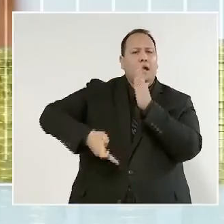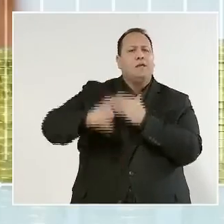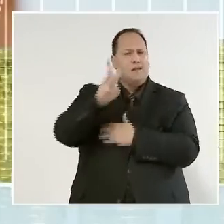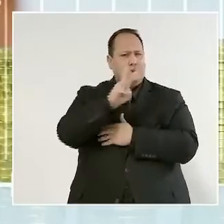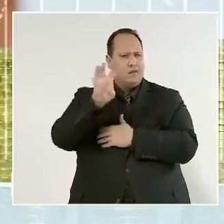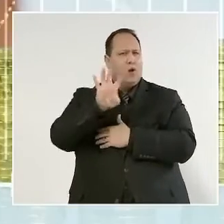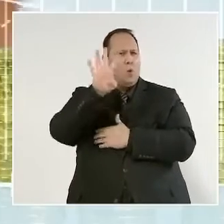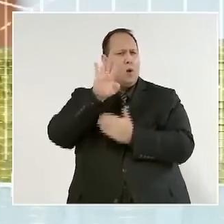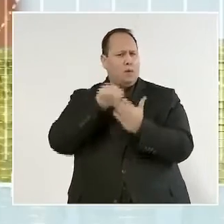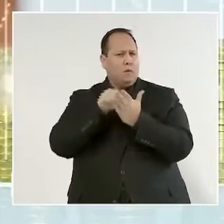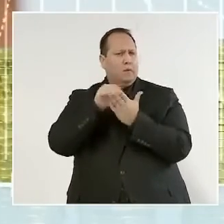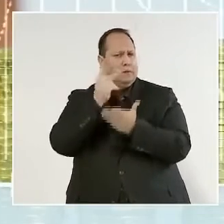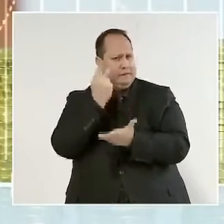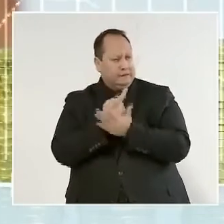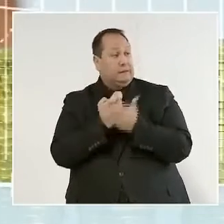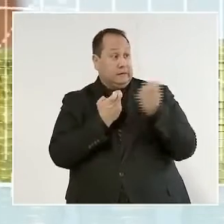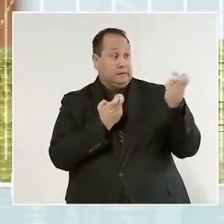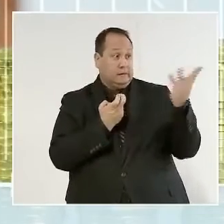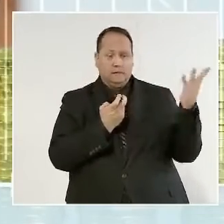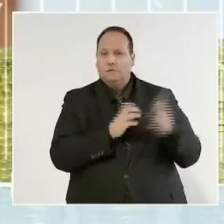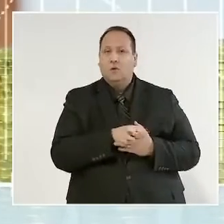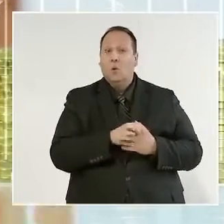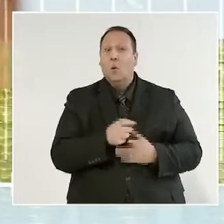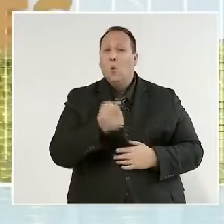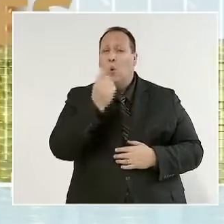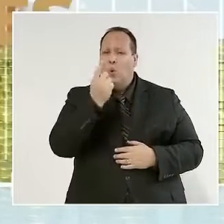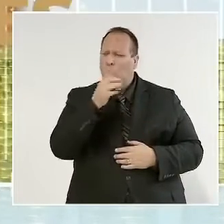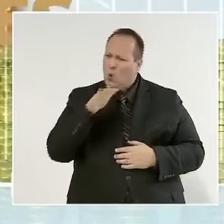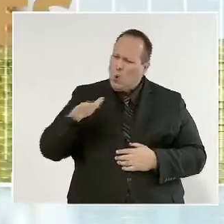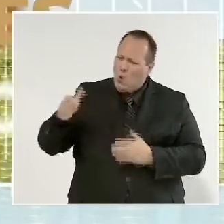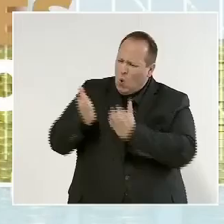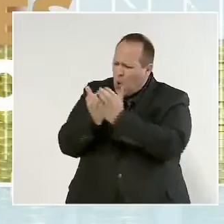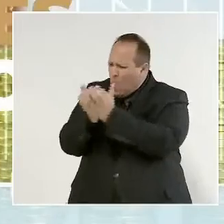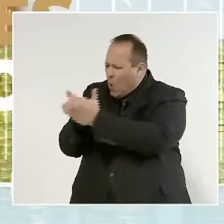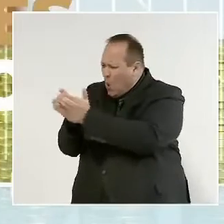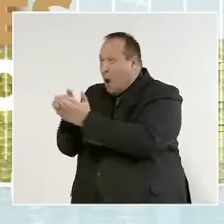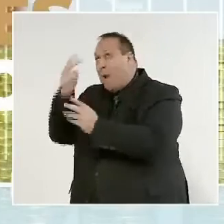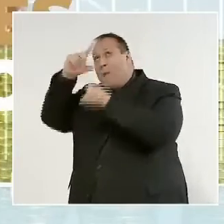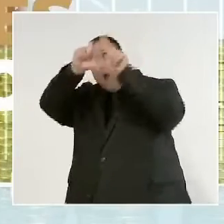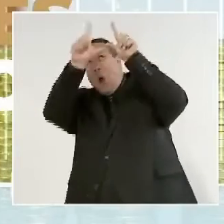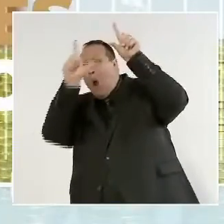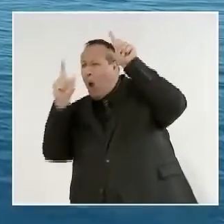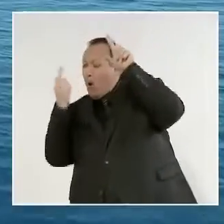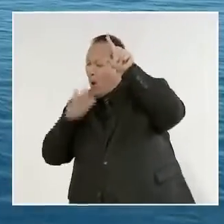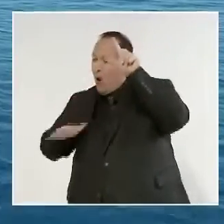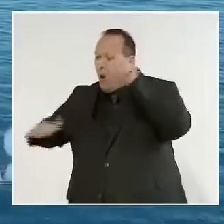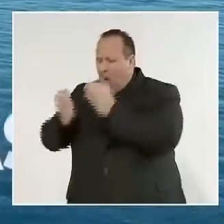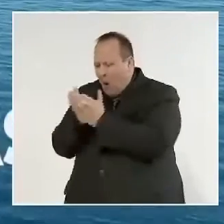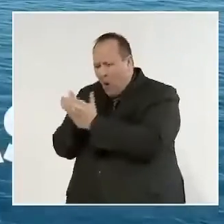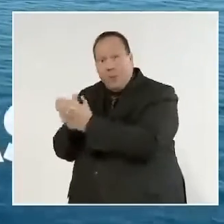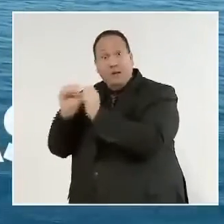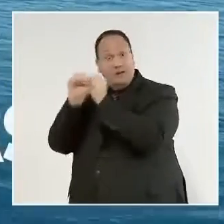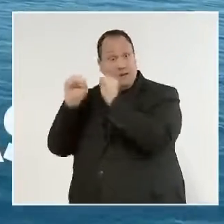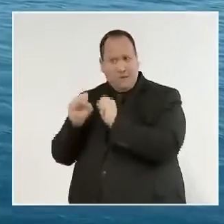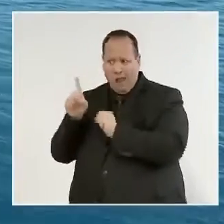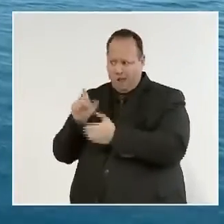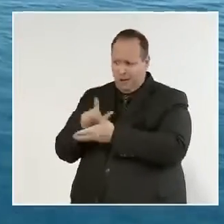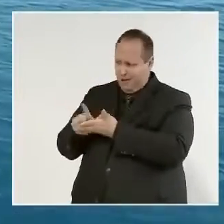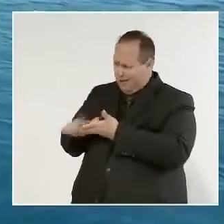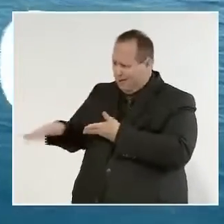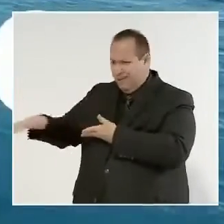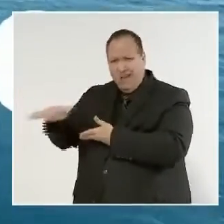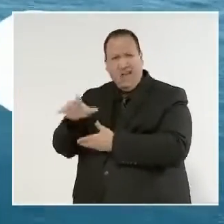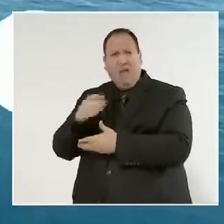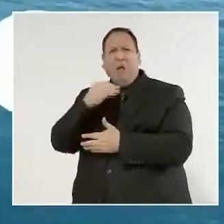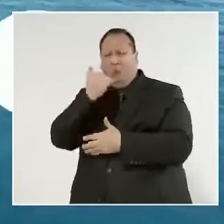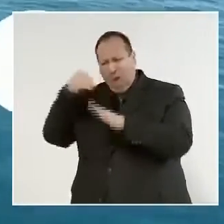millones de pesos con un monto por cobrar de 304 millones de pesos. Uno de los puertos más importantes